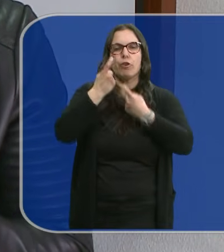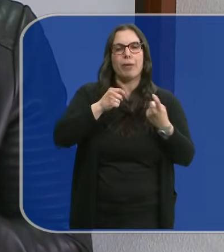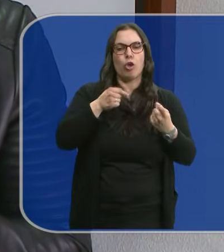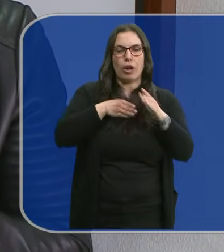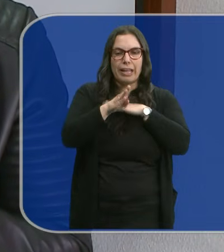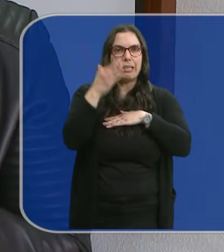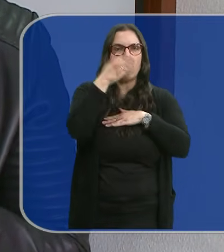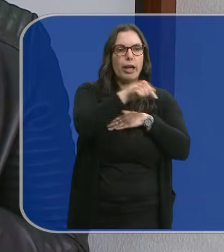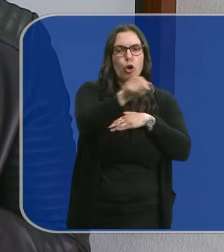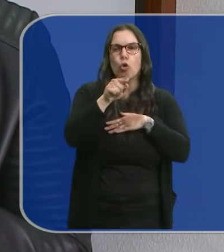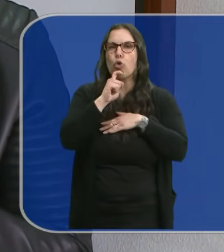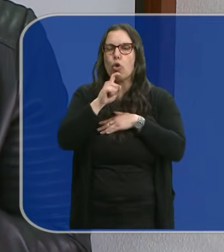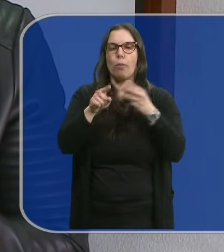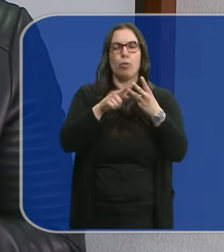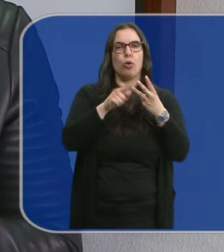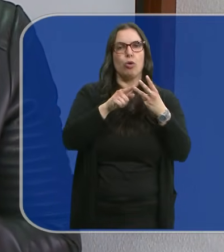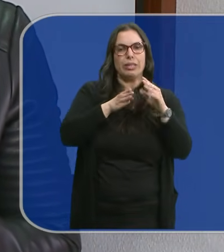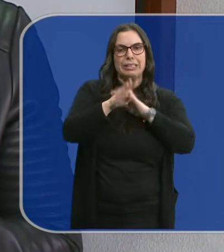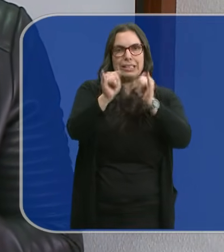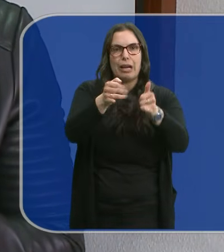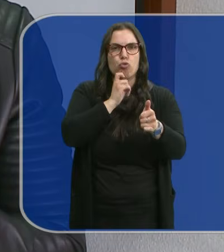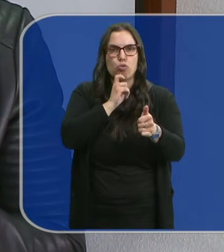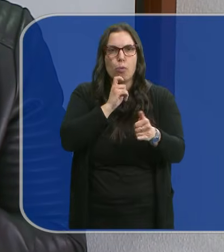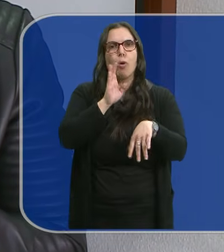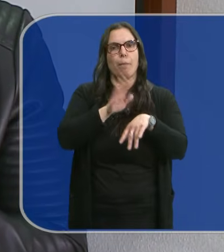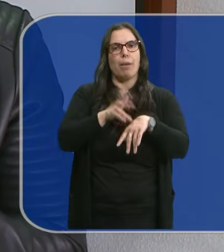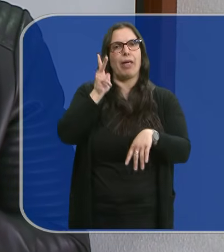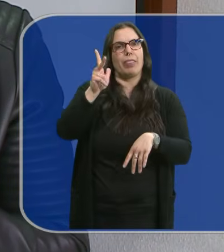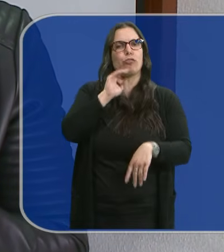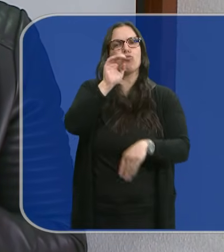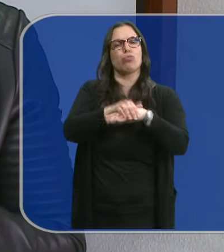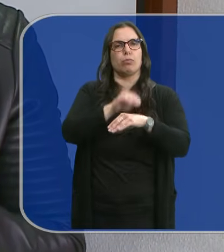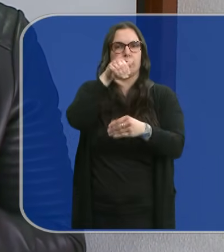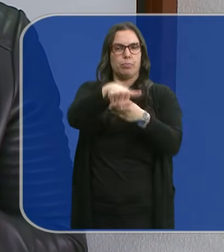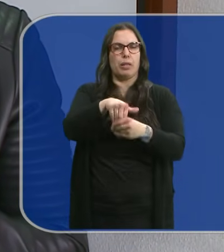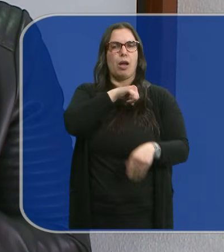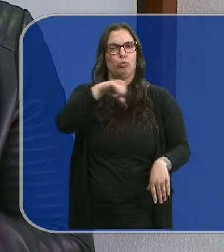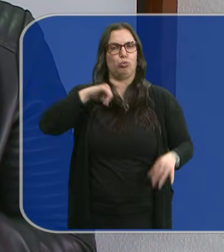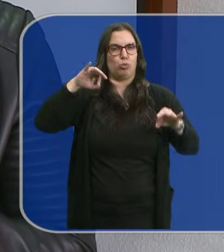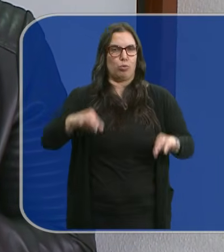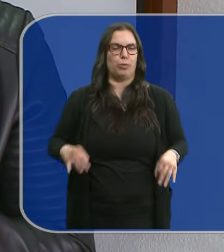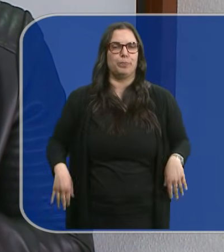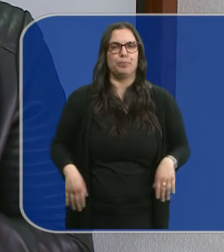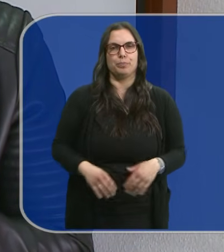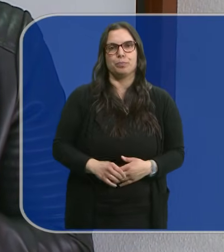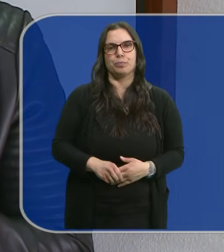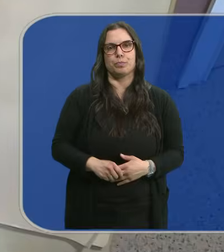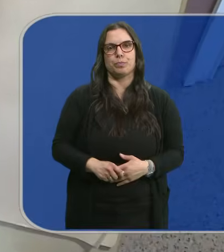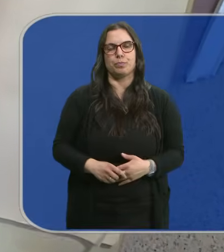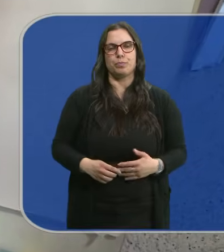información van a tener, cómo acceder a los colegios electorales para poder ejercer su derecho al voto de manera autónoma.